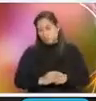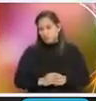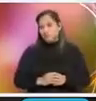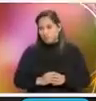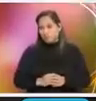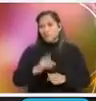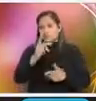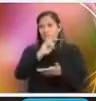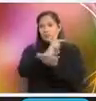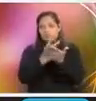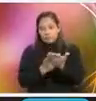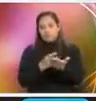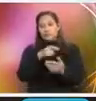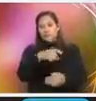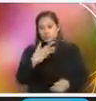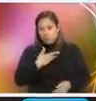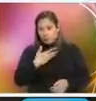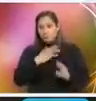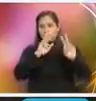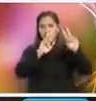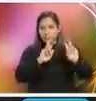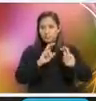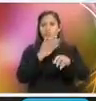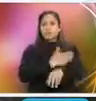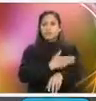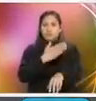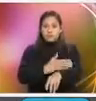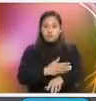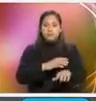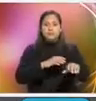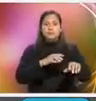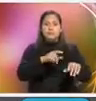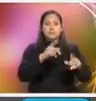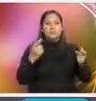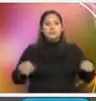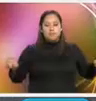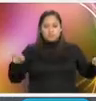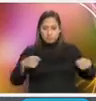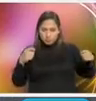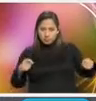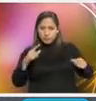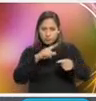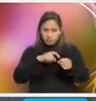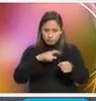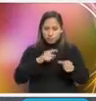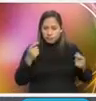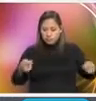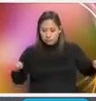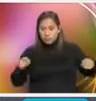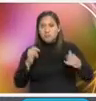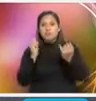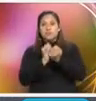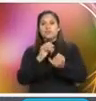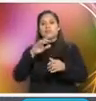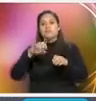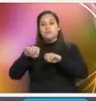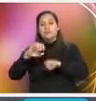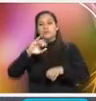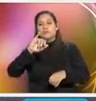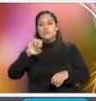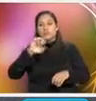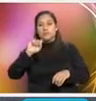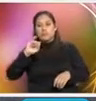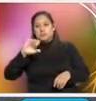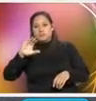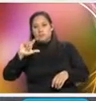de nuestra programación, tanto tenemos como compañías de folclore, y también tenemos una compañía que es Jessica Lange, que viene de Nueva